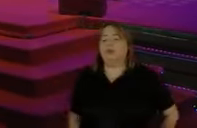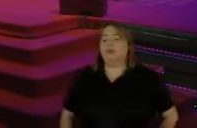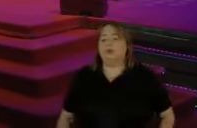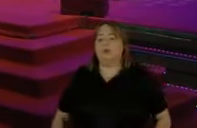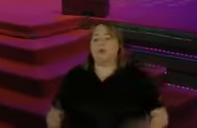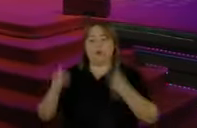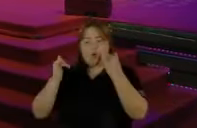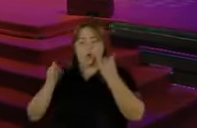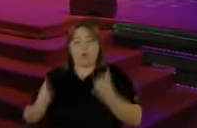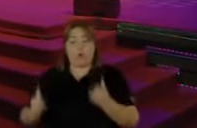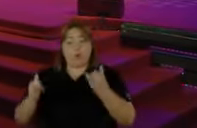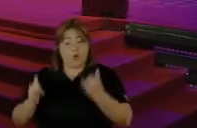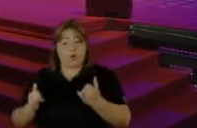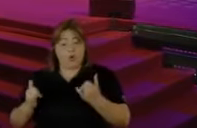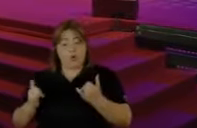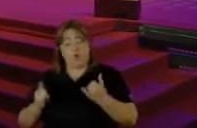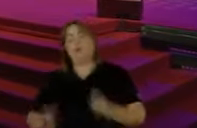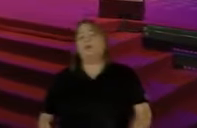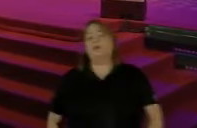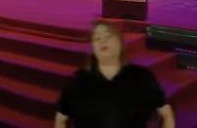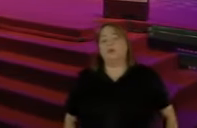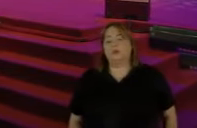Hoy más que nunca,